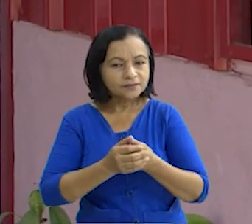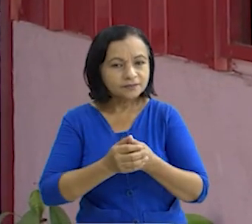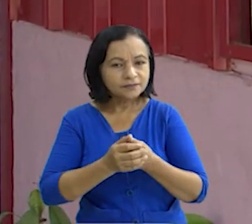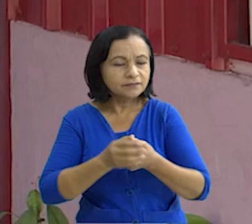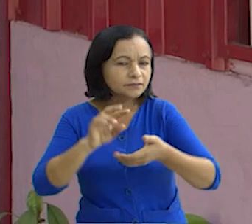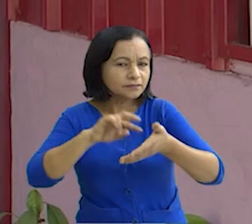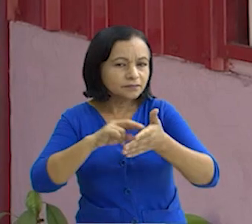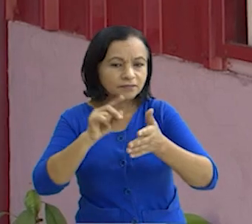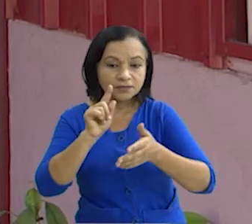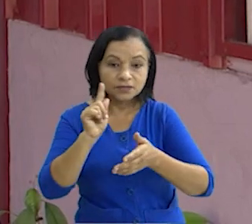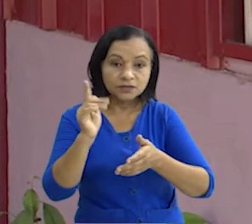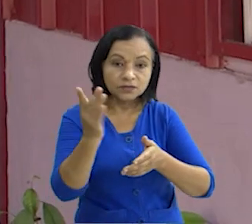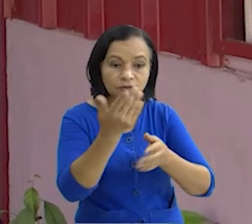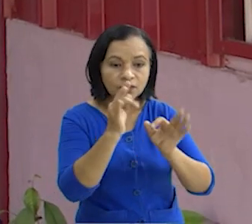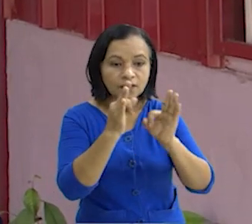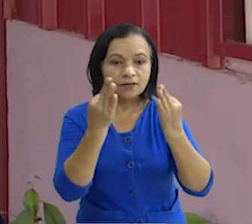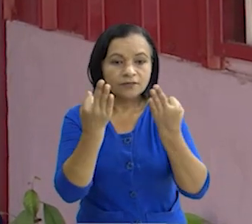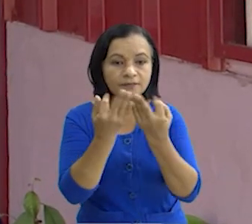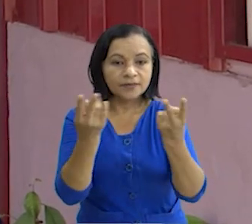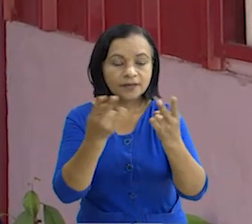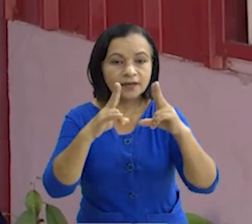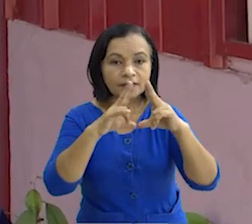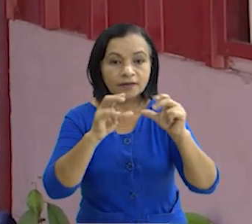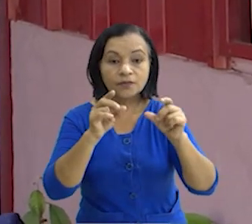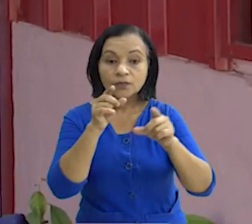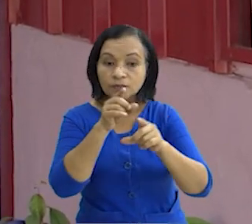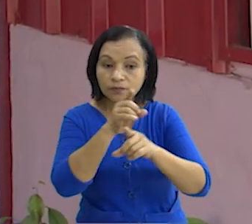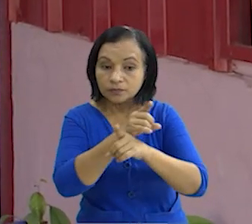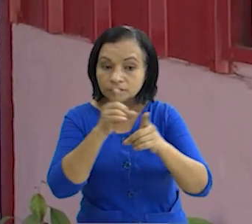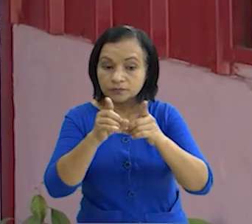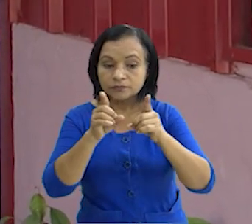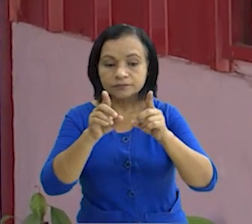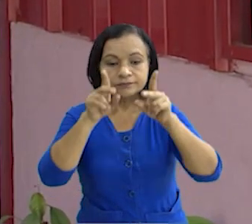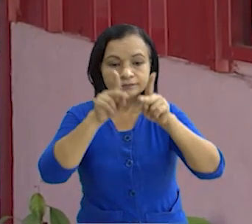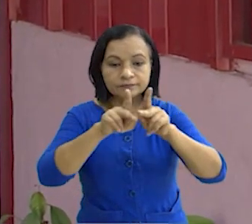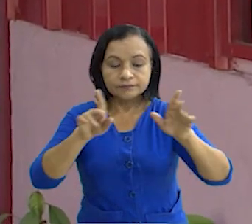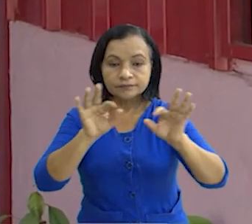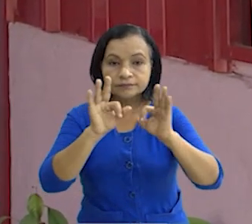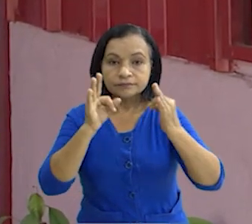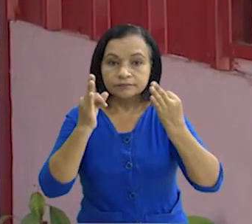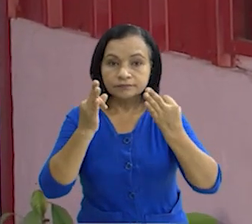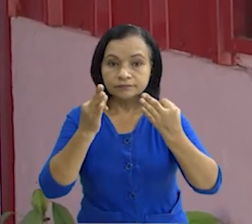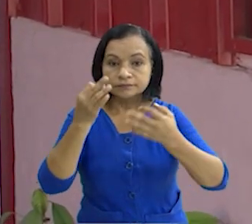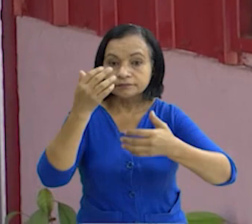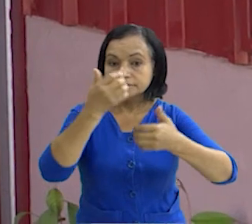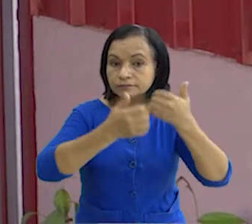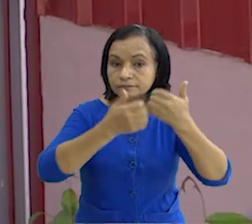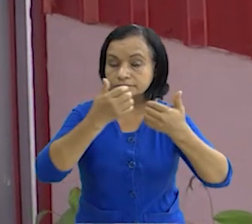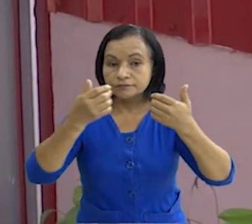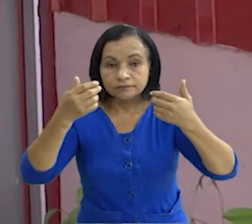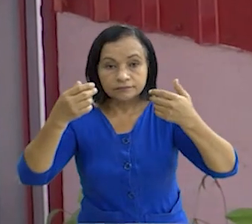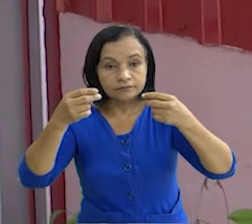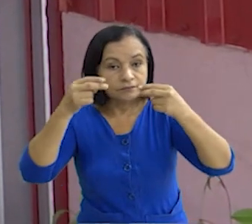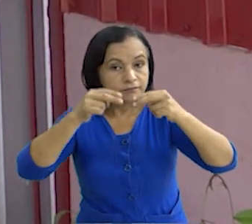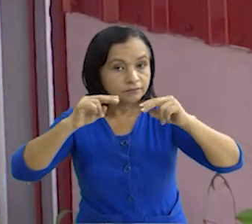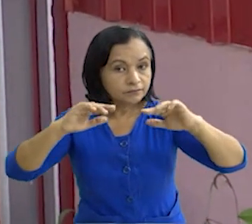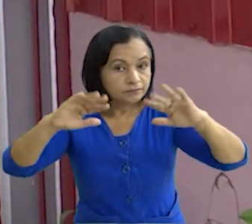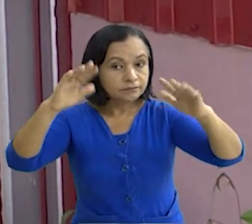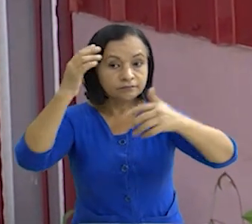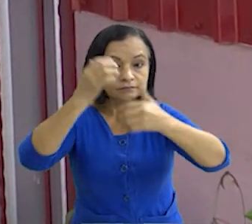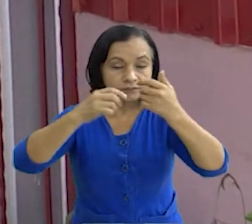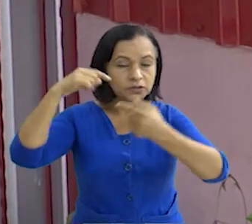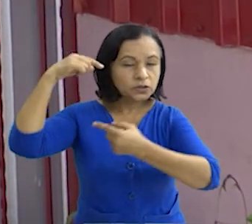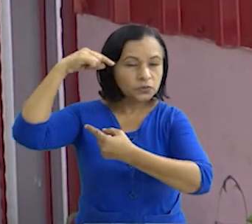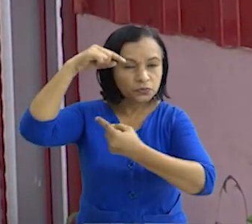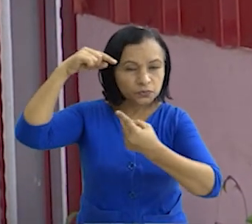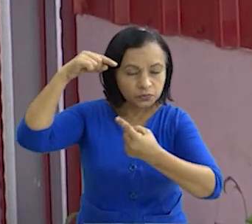que toda familia pues nicaragüense debe tener un plan familiar por cualquier desastre natural que